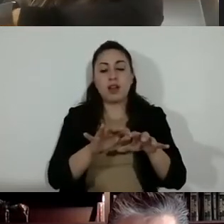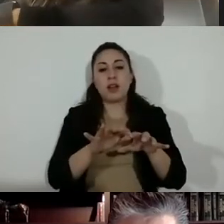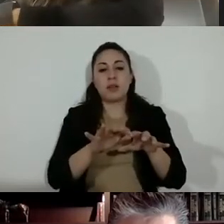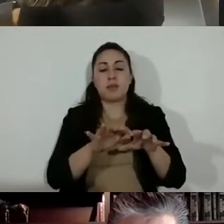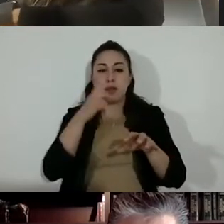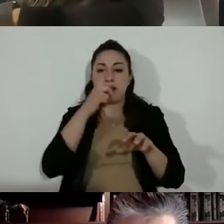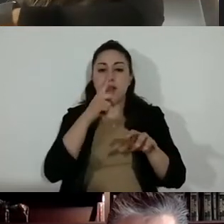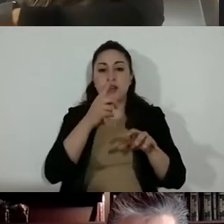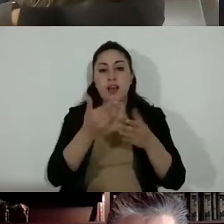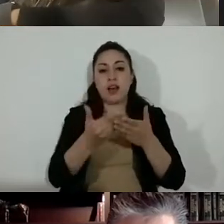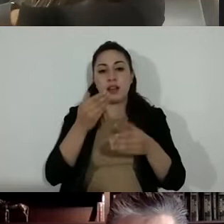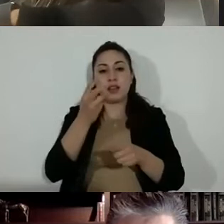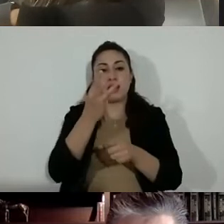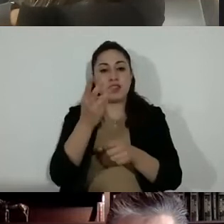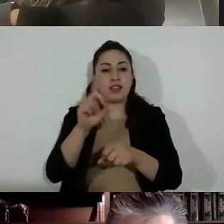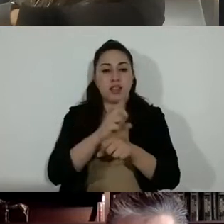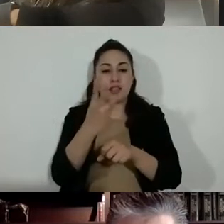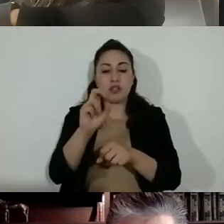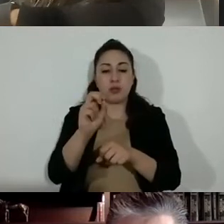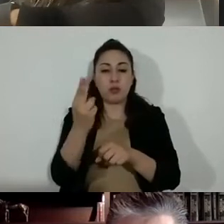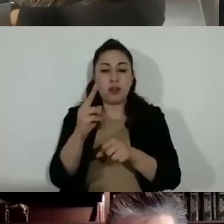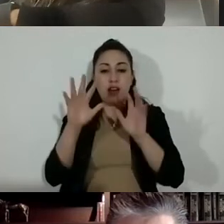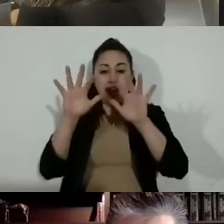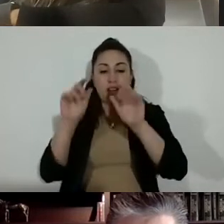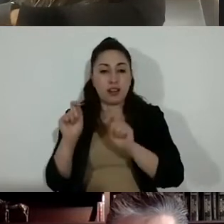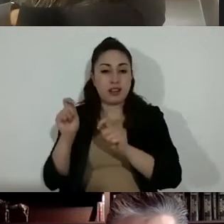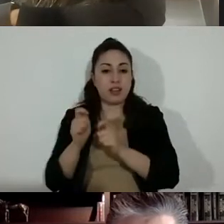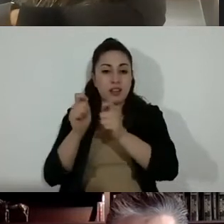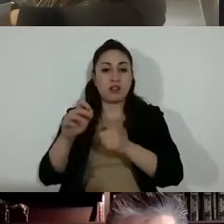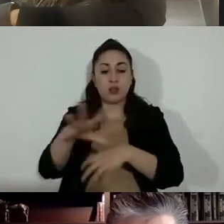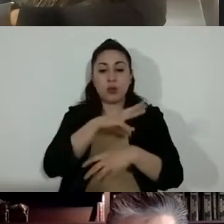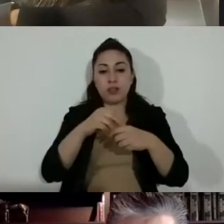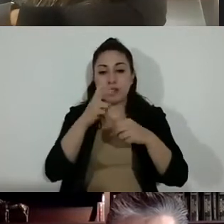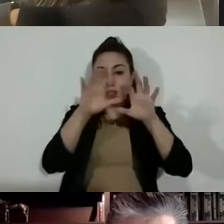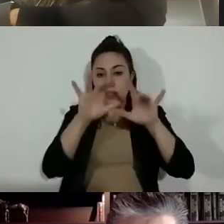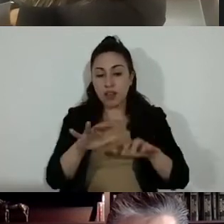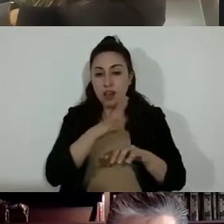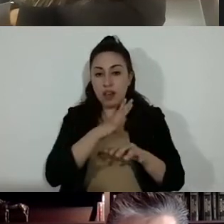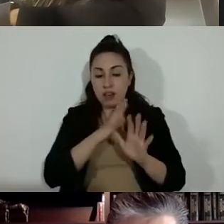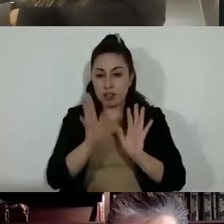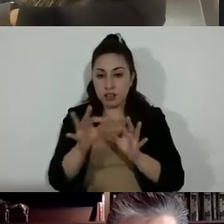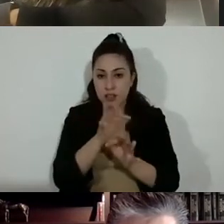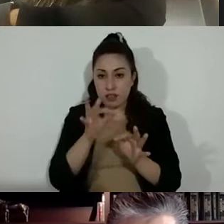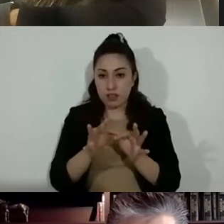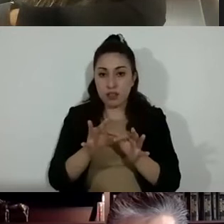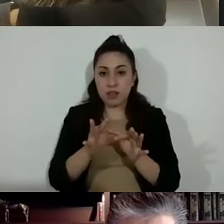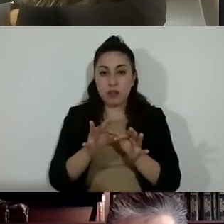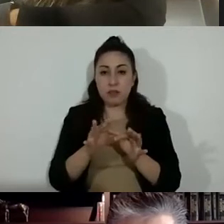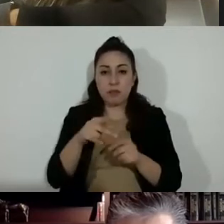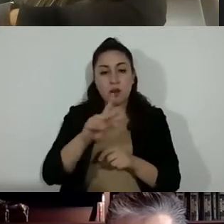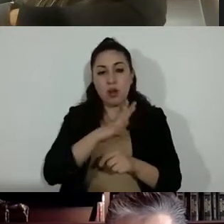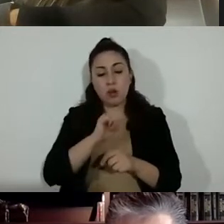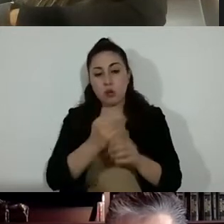de noviembre. Entonces, eso sí, ya se tienen contemplados, de hecho, en los comunicados. Pero respecto a eso ya no hay nada